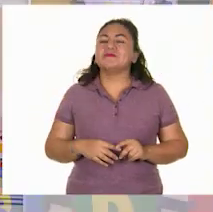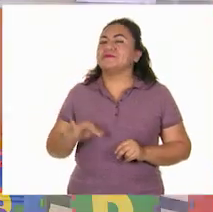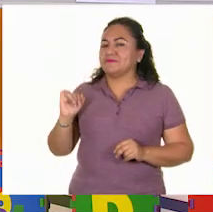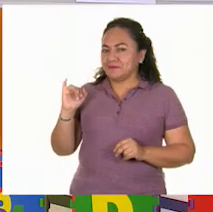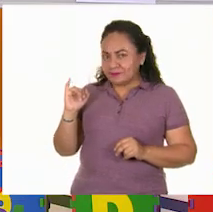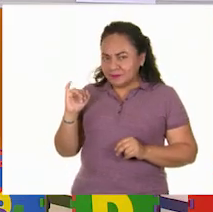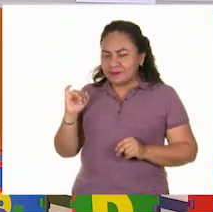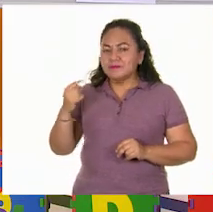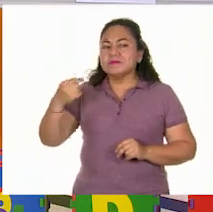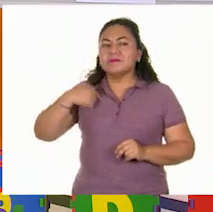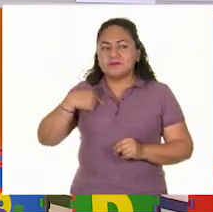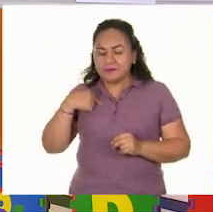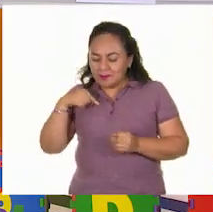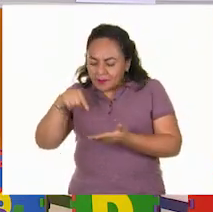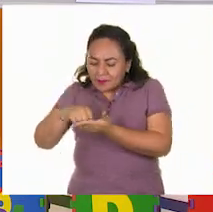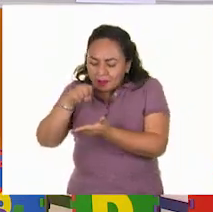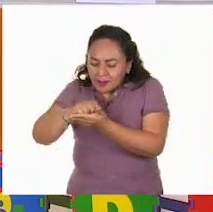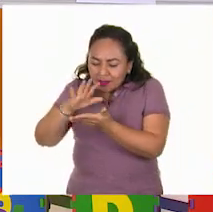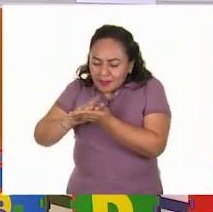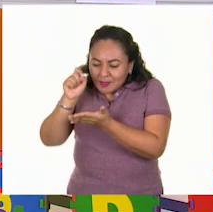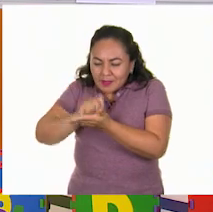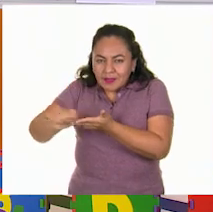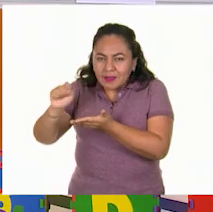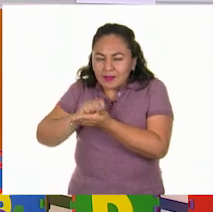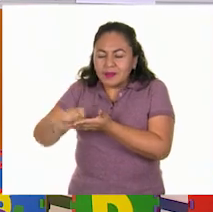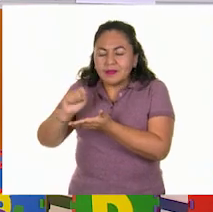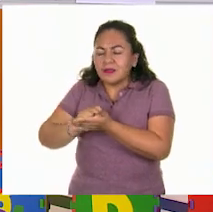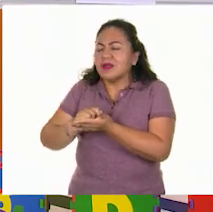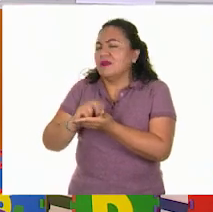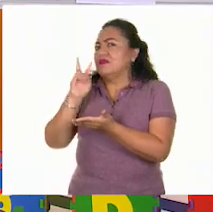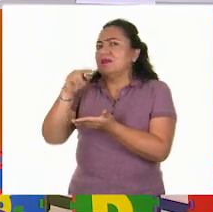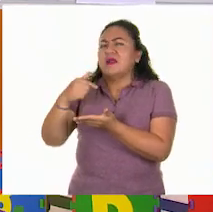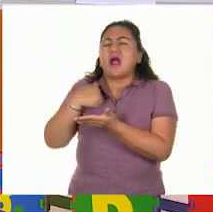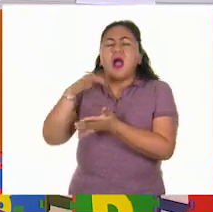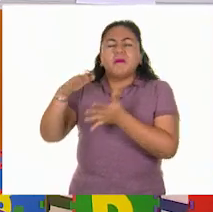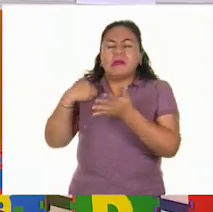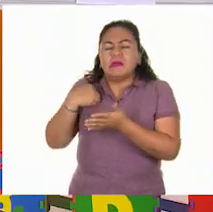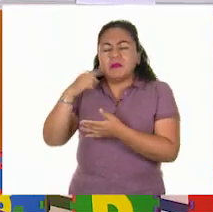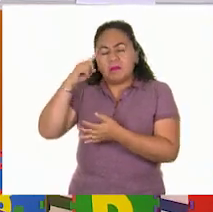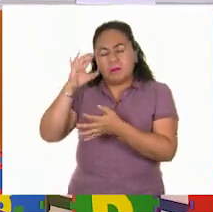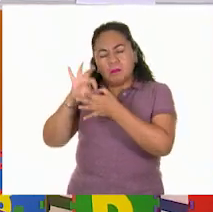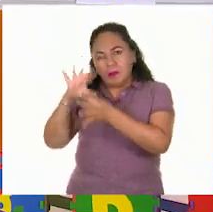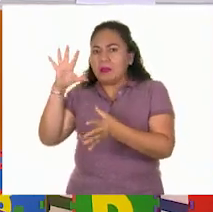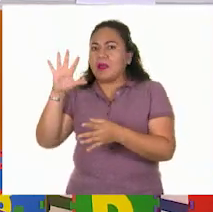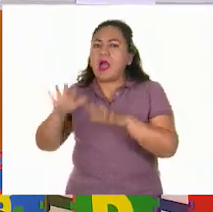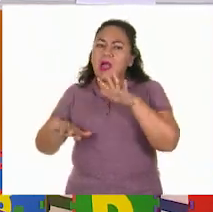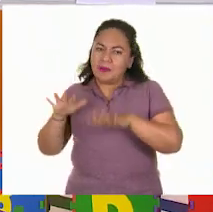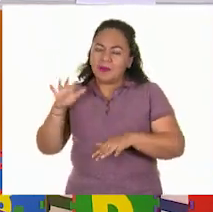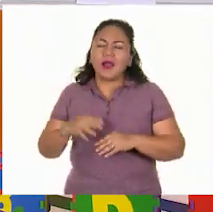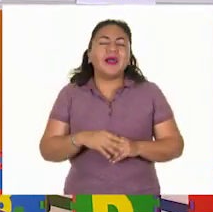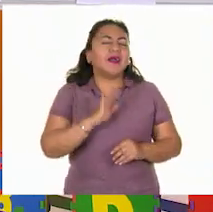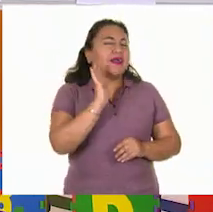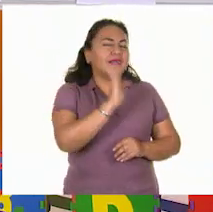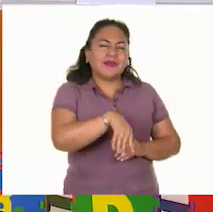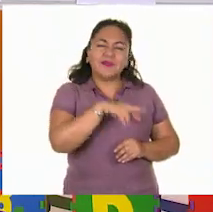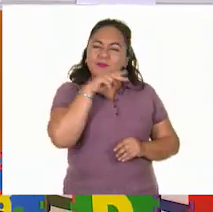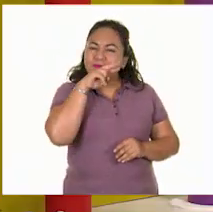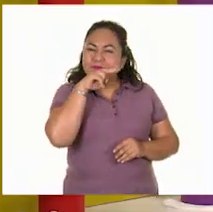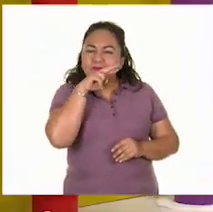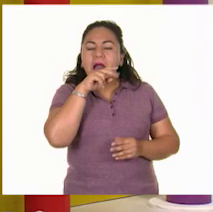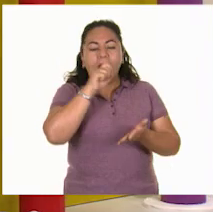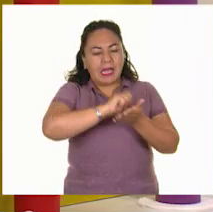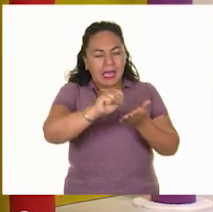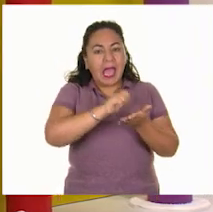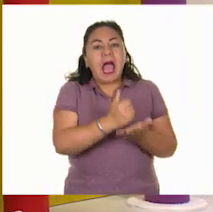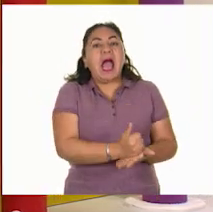Exactamente, y aquí es donde yo tengo mis apuntes, mi querido Oscar, porque ay, a mí ya de pronto se me va la memoria. Ay, no te preocupes, para eso son los